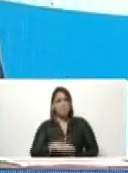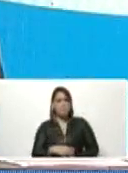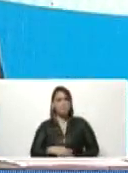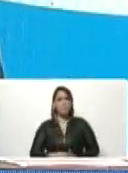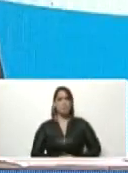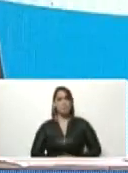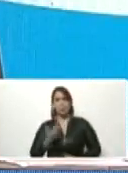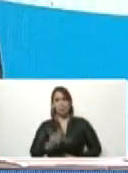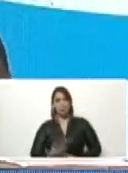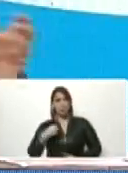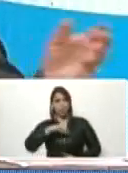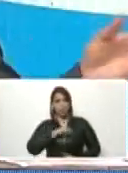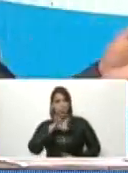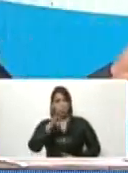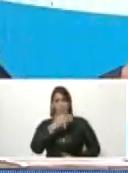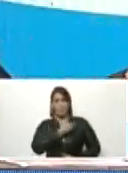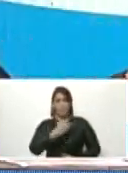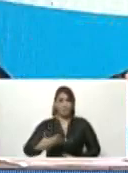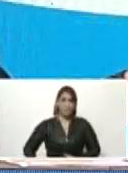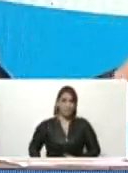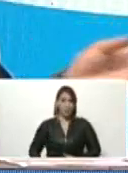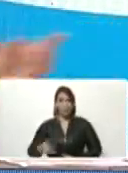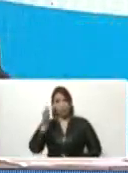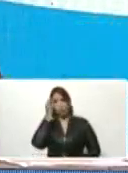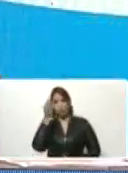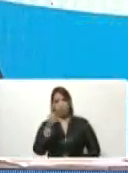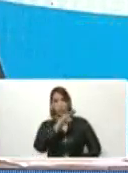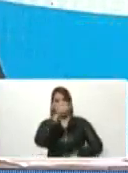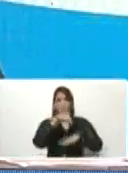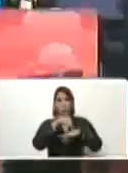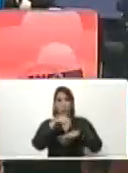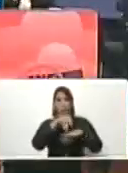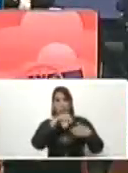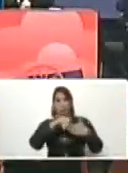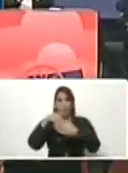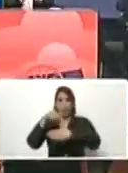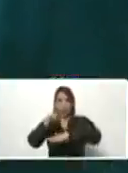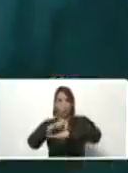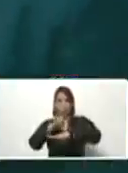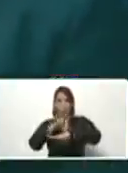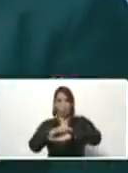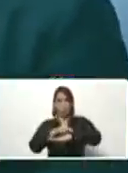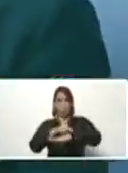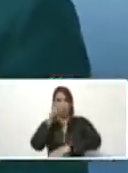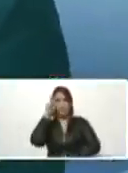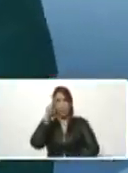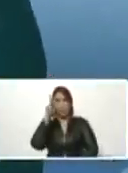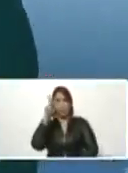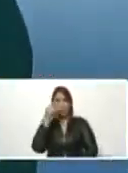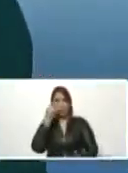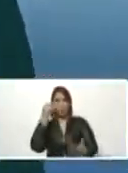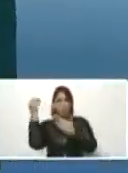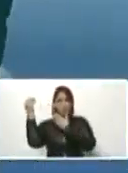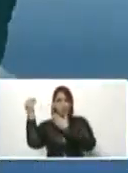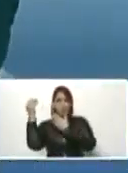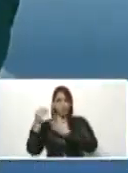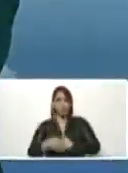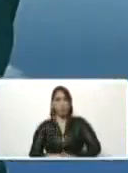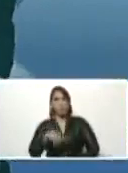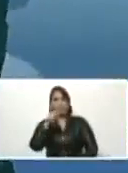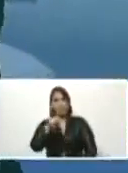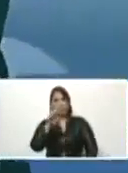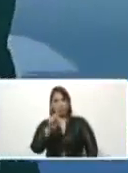insurgente en nuestro país, el presidente del Consejo Nacional Electoral, doctor y profesor